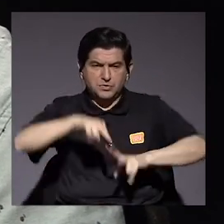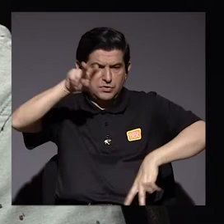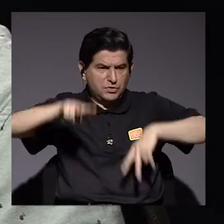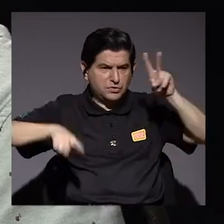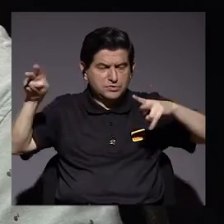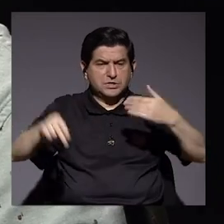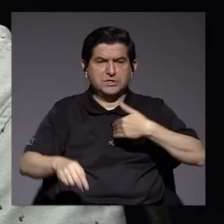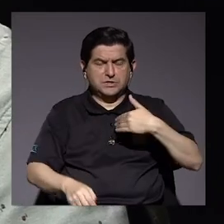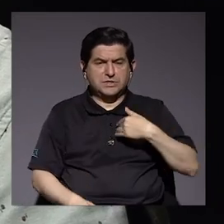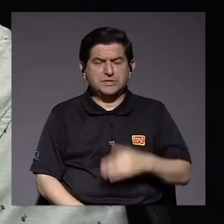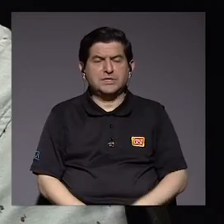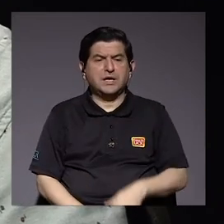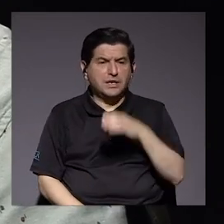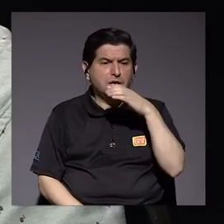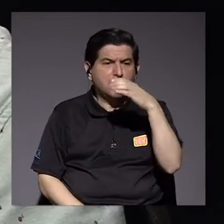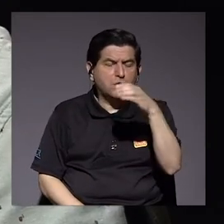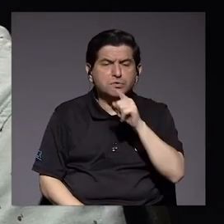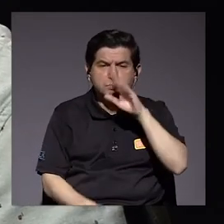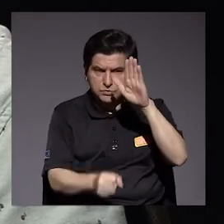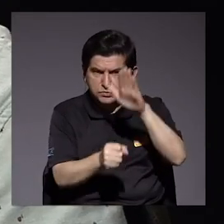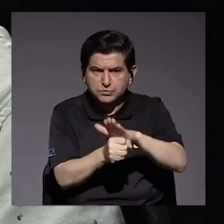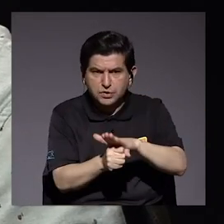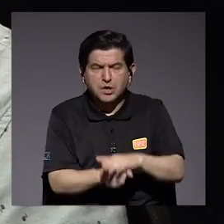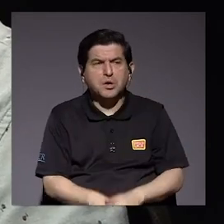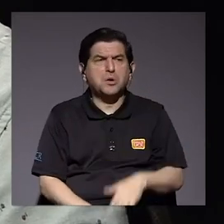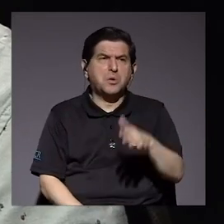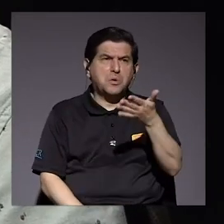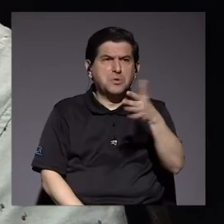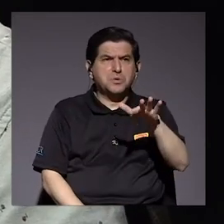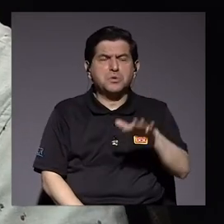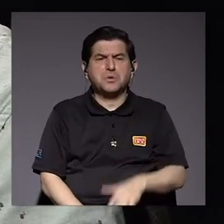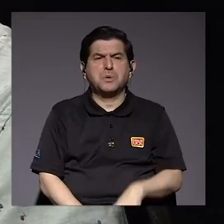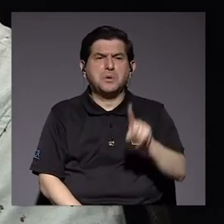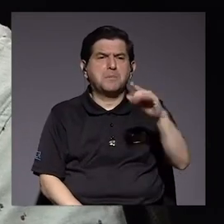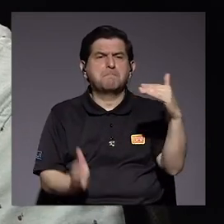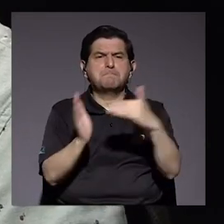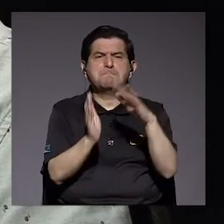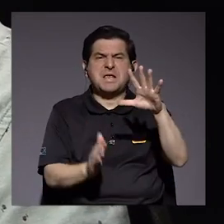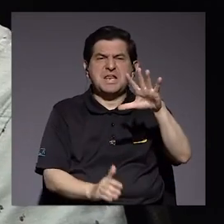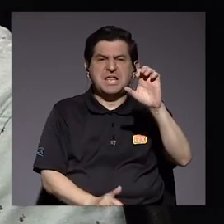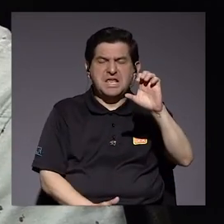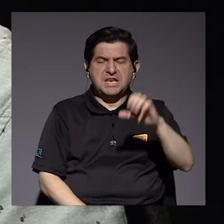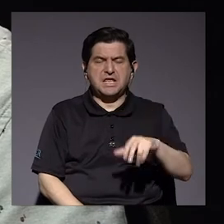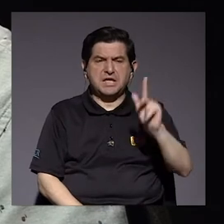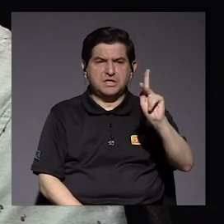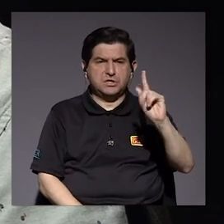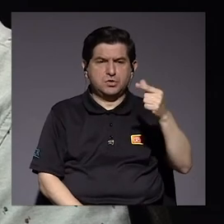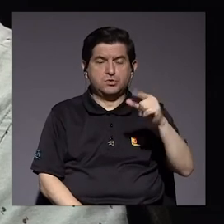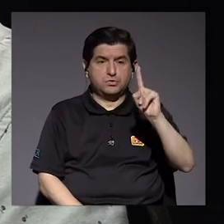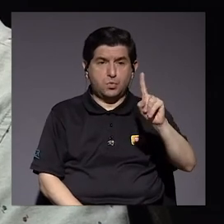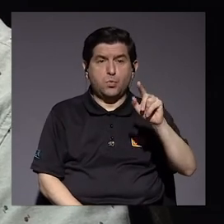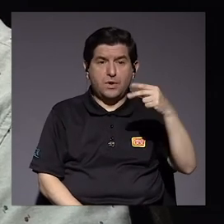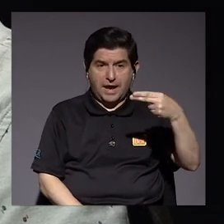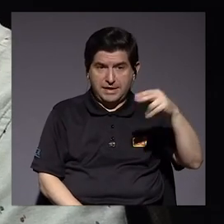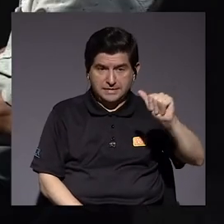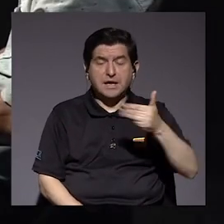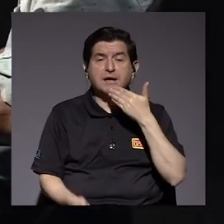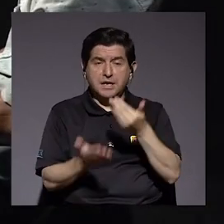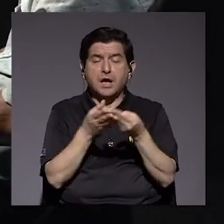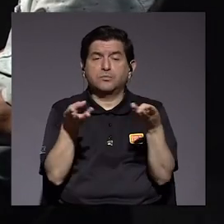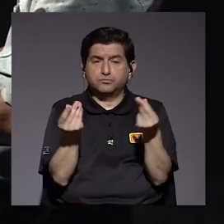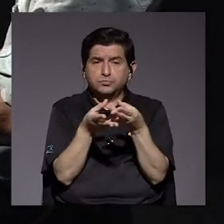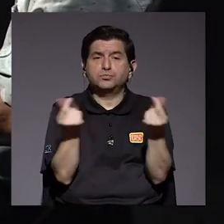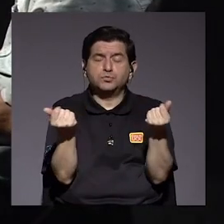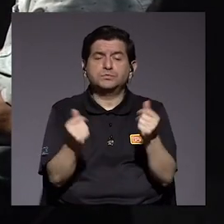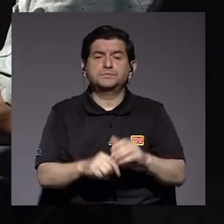que guardan las medidas y las recomendaciones del caso, ellos se andan alrededor de los 1.500 kilos por hectárea, que es un buen rendimiento. Sí, es un buen